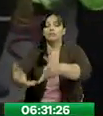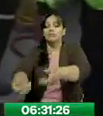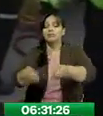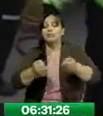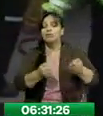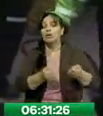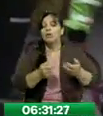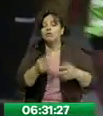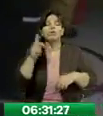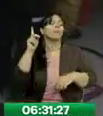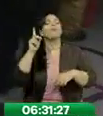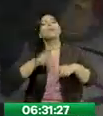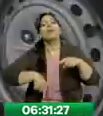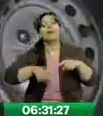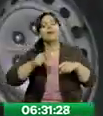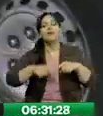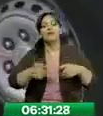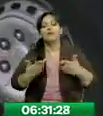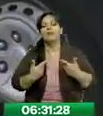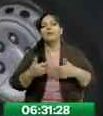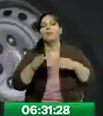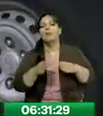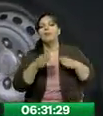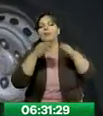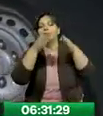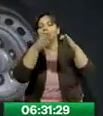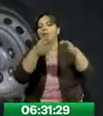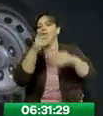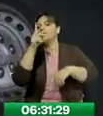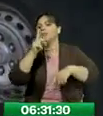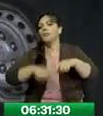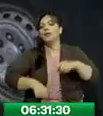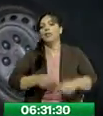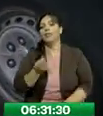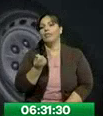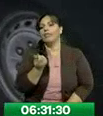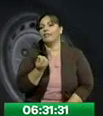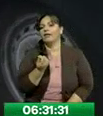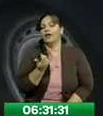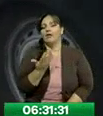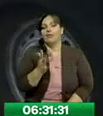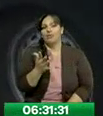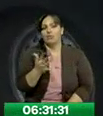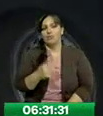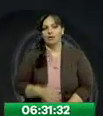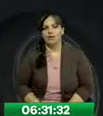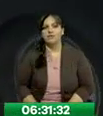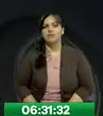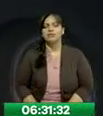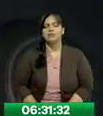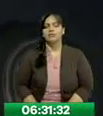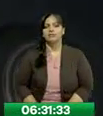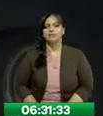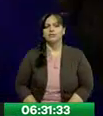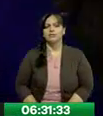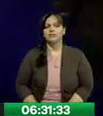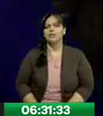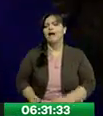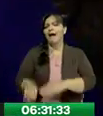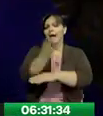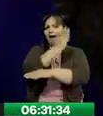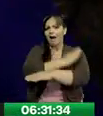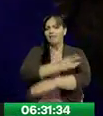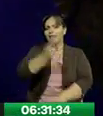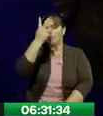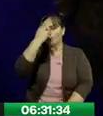por falta de dinero. Habían dejado todas sus cosas ahí en un hotel y se habían ido a Montañita. Y ya regresando de Montañita al